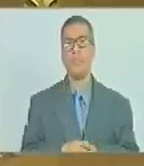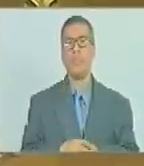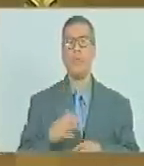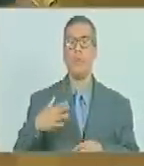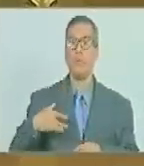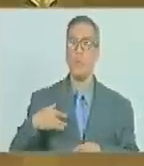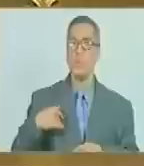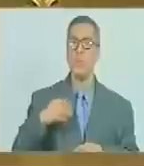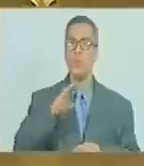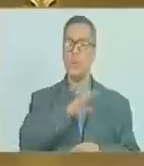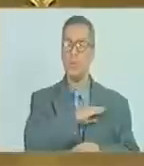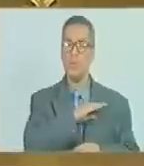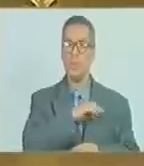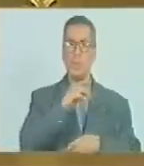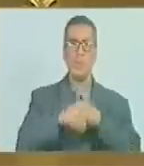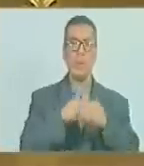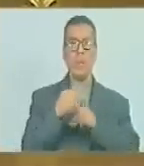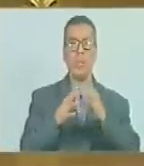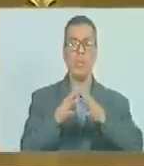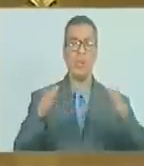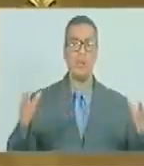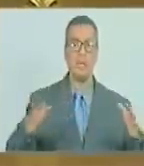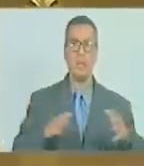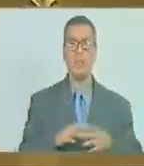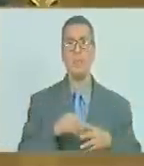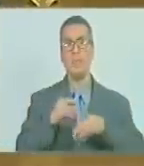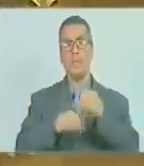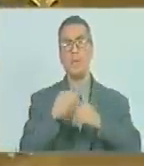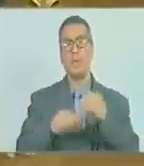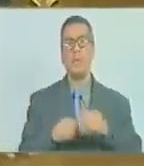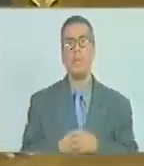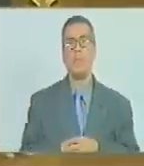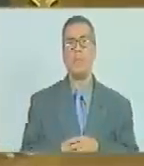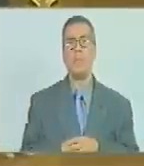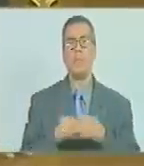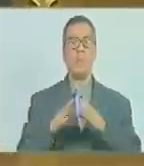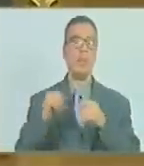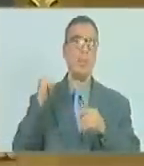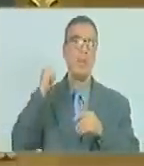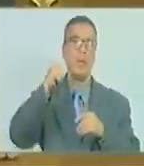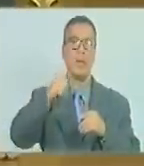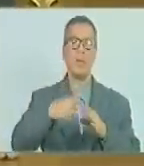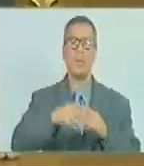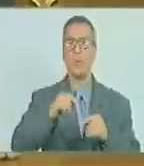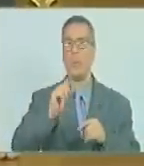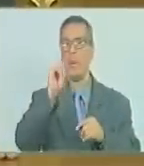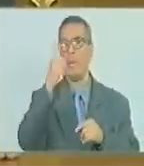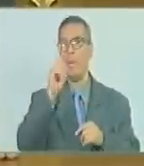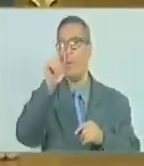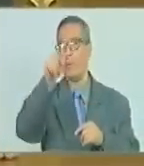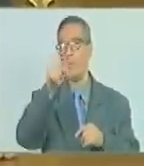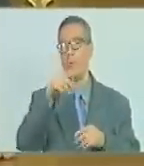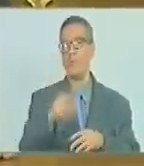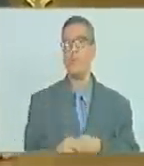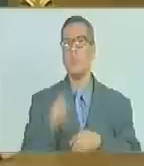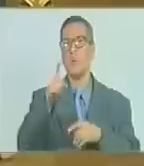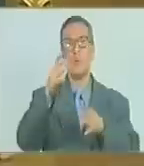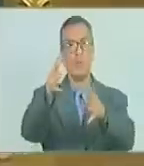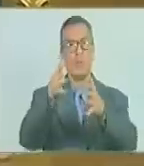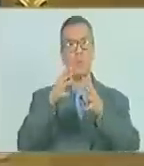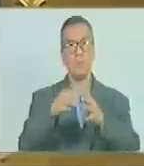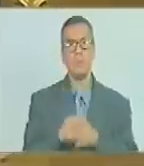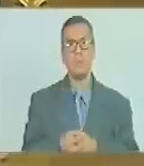sentimiento patriótico que se desprende de grandes hazañas a lo largo de los siglos, la primera de ellas, la